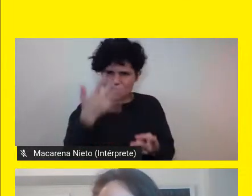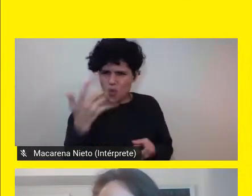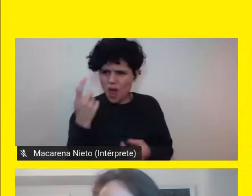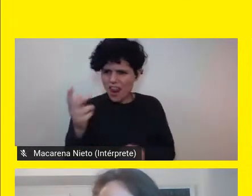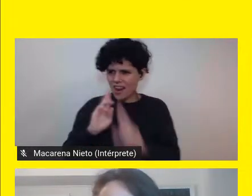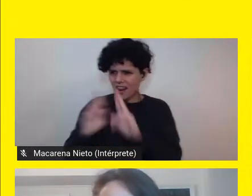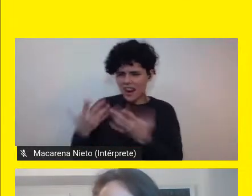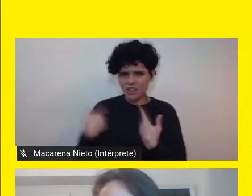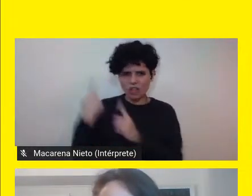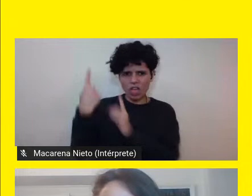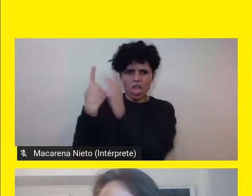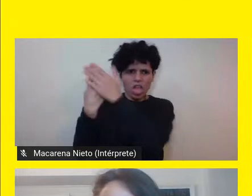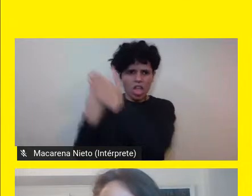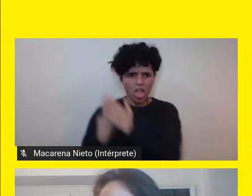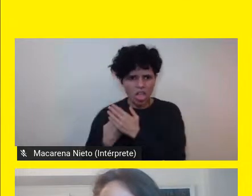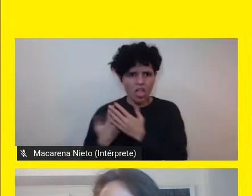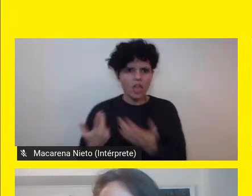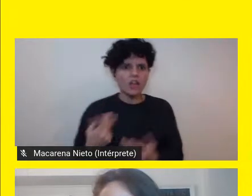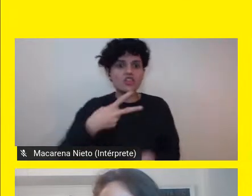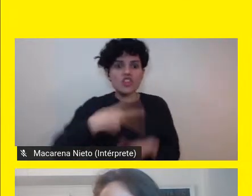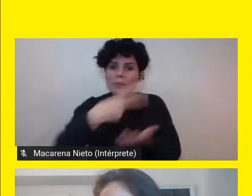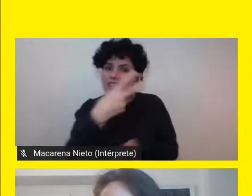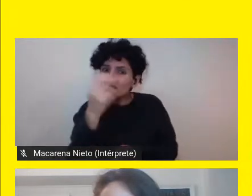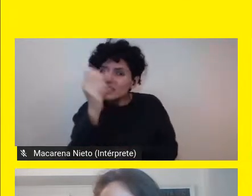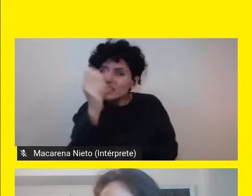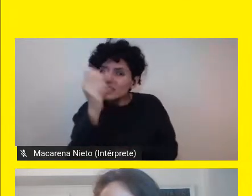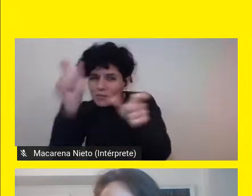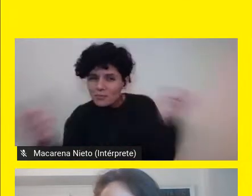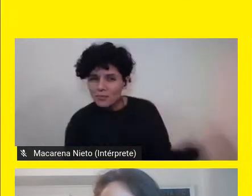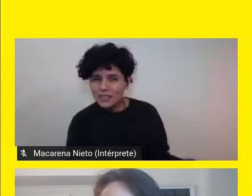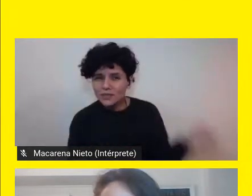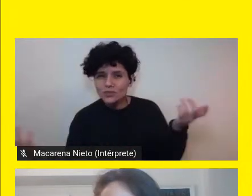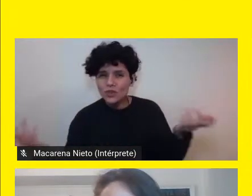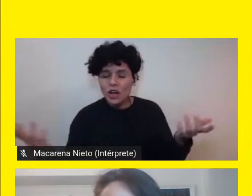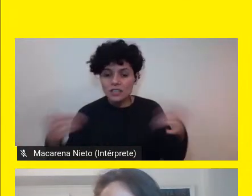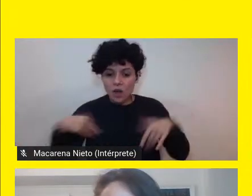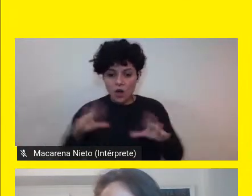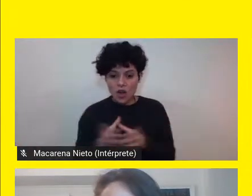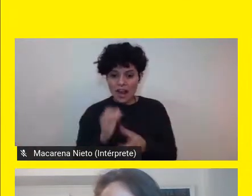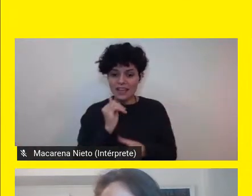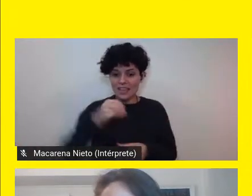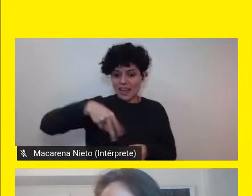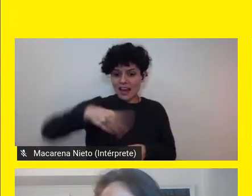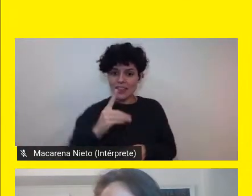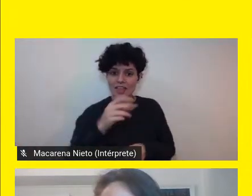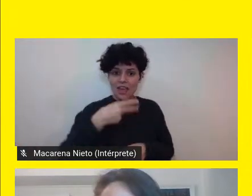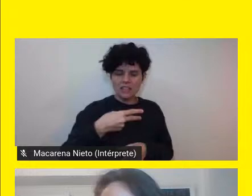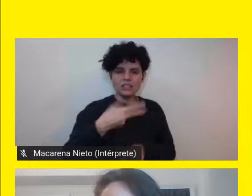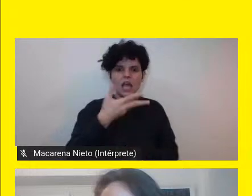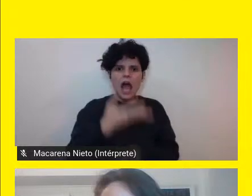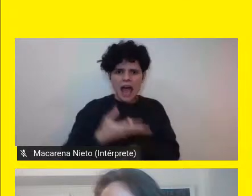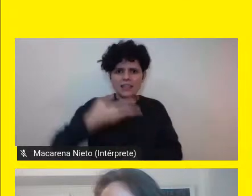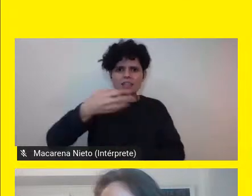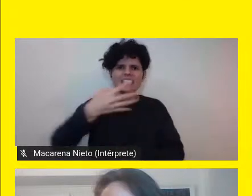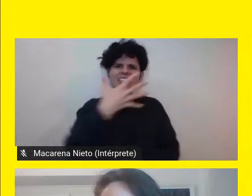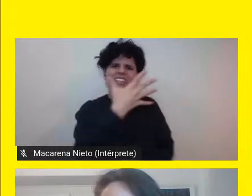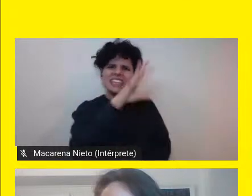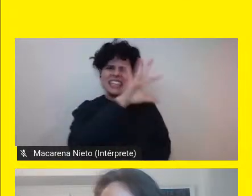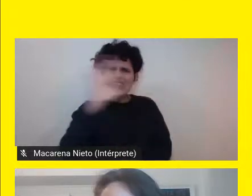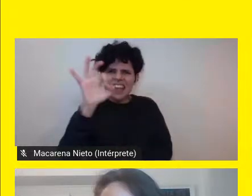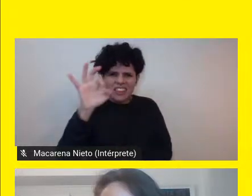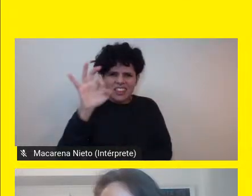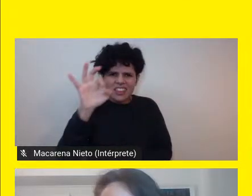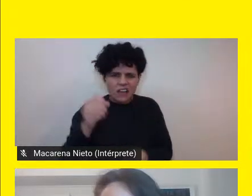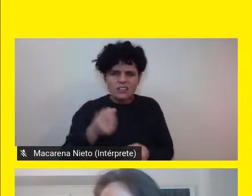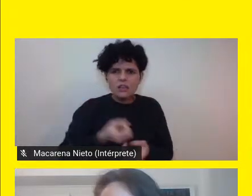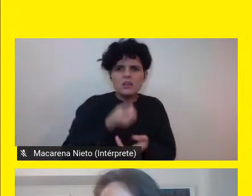Imagínate, 2.200 casos. Y ahora, según el INDH, más de 1.500 acciones judiciales en curso, y muchas